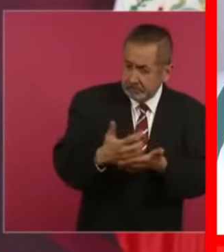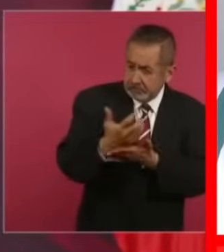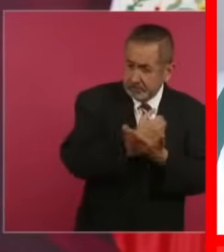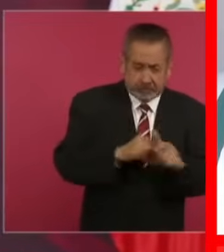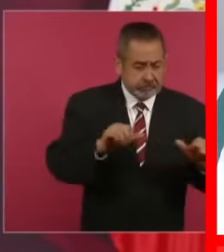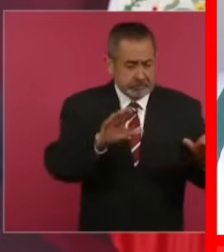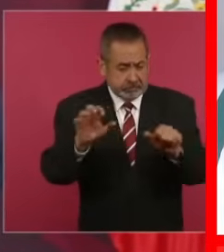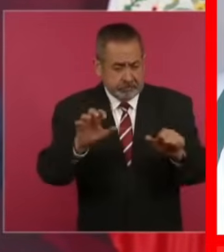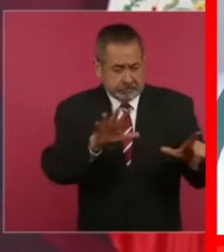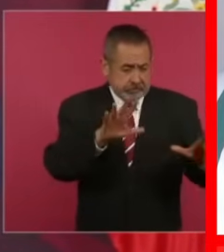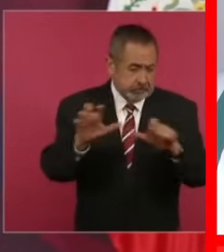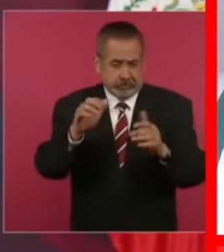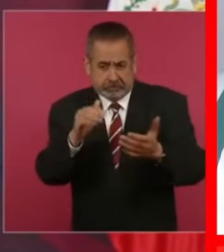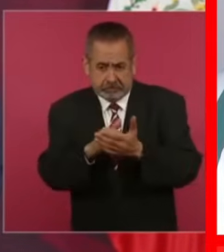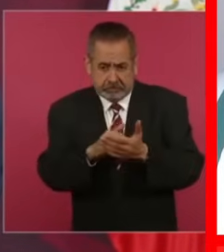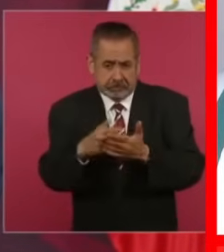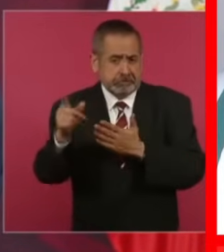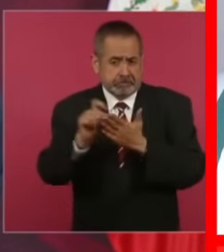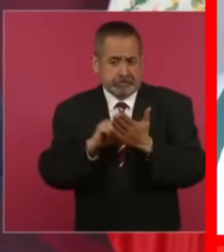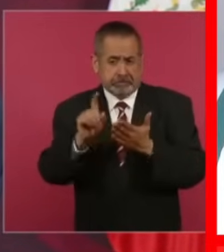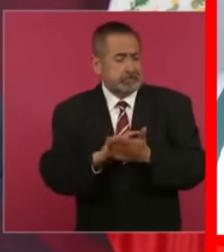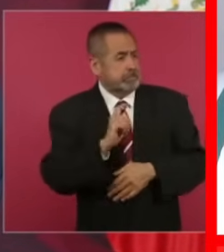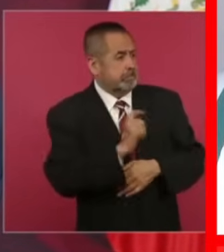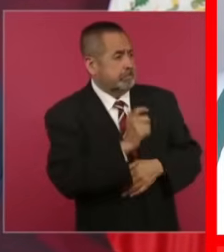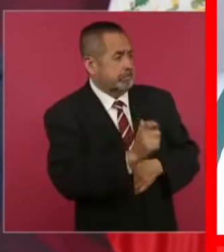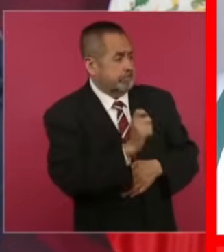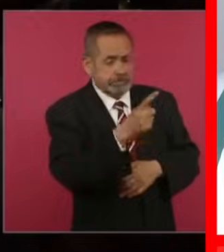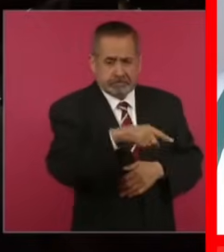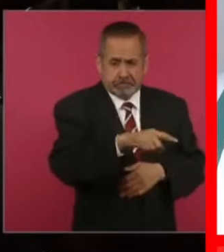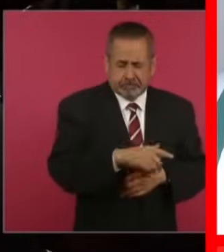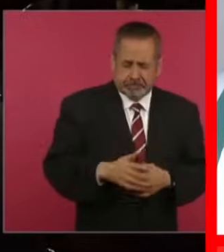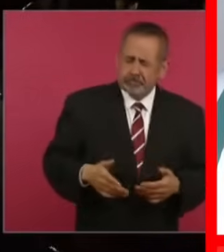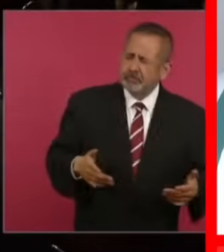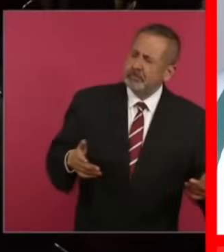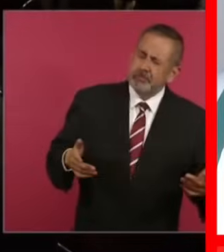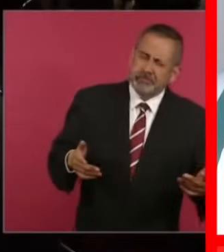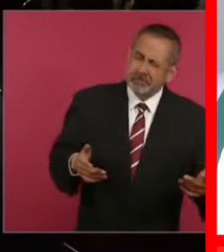700000 pesos mensuales por